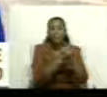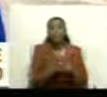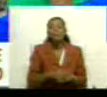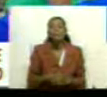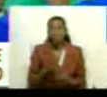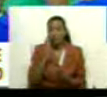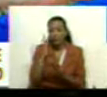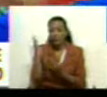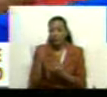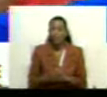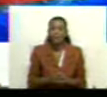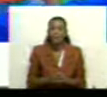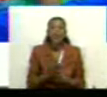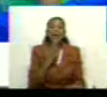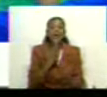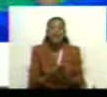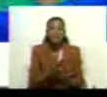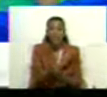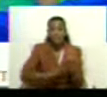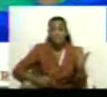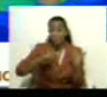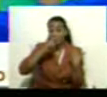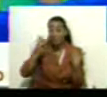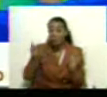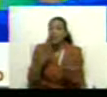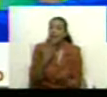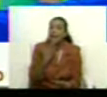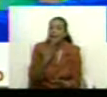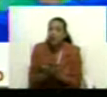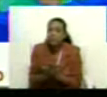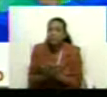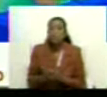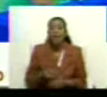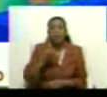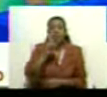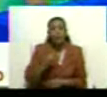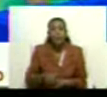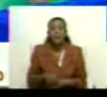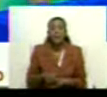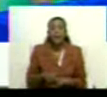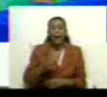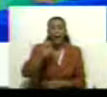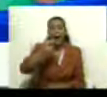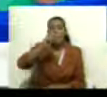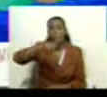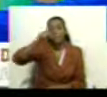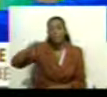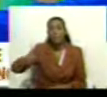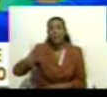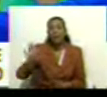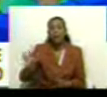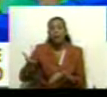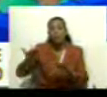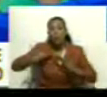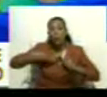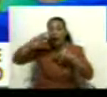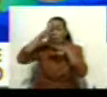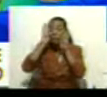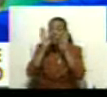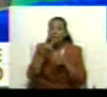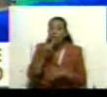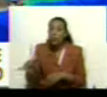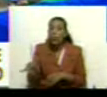VENAP. Le damos gracias, señor Presidente de la República, y a la aplicación VENAPP que nos ha atendido en